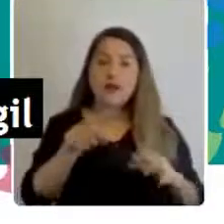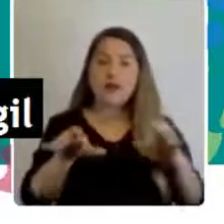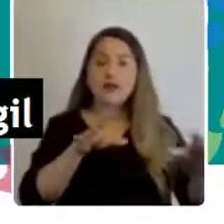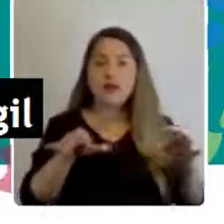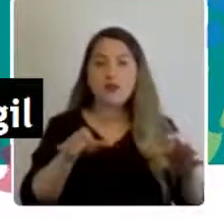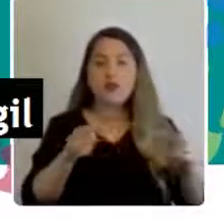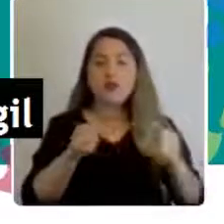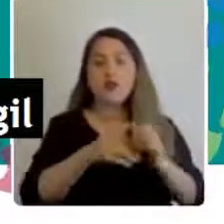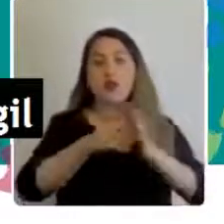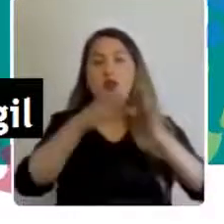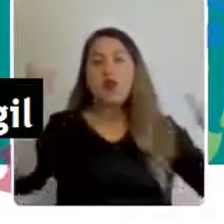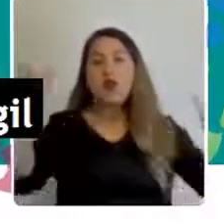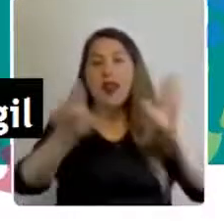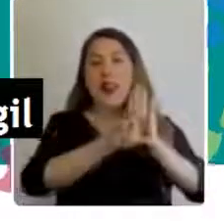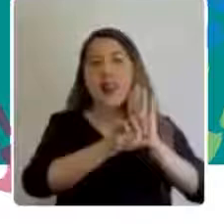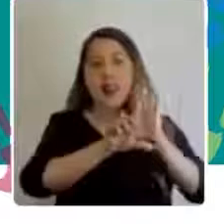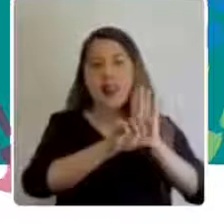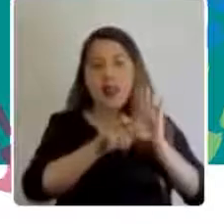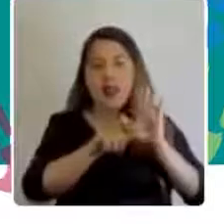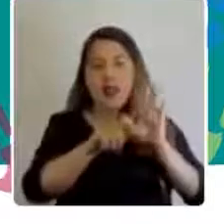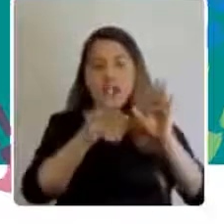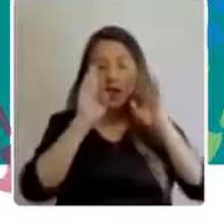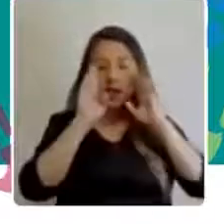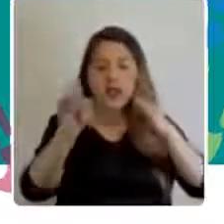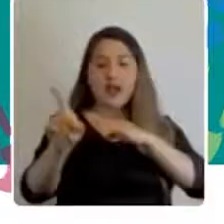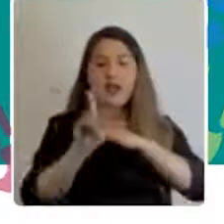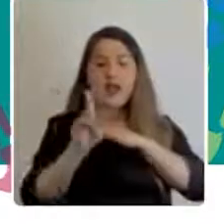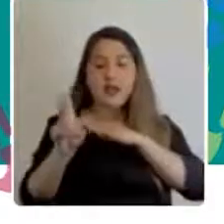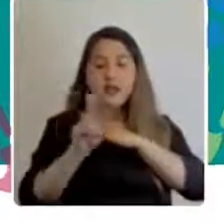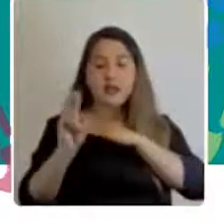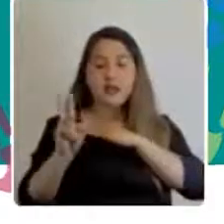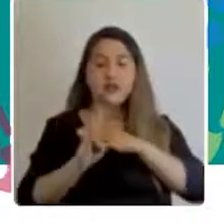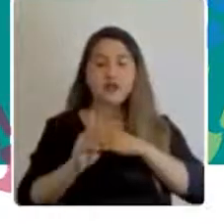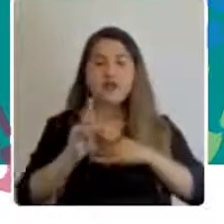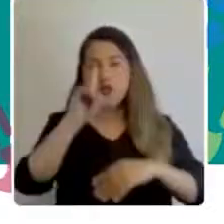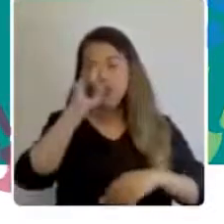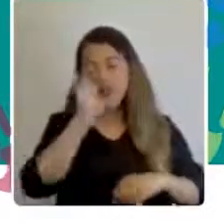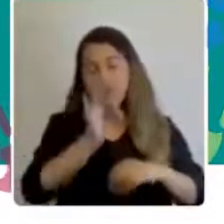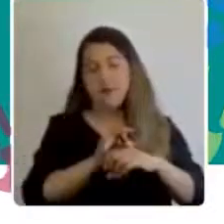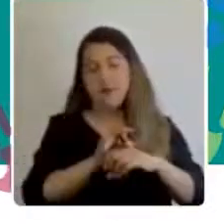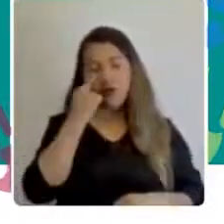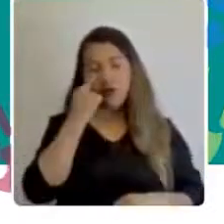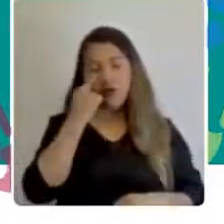gran ley, la atención y las coberturas para las enfermedades poco frecuentes?